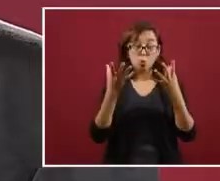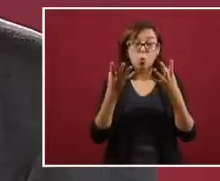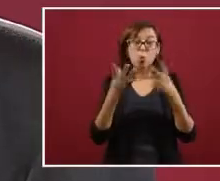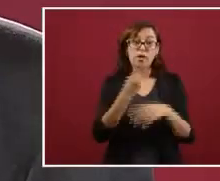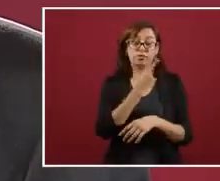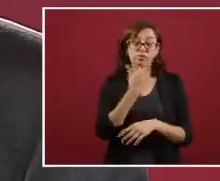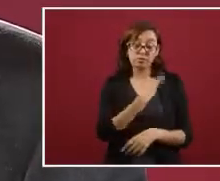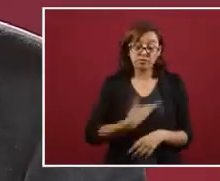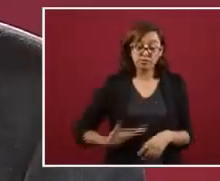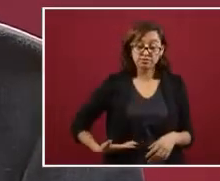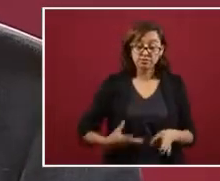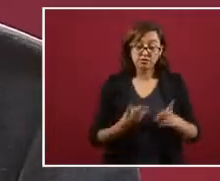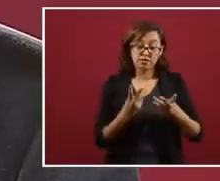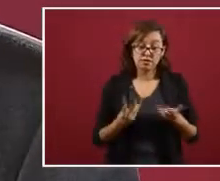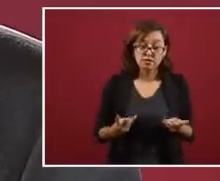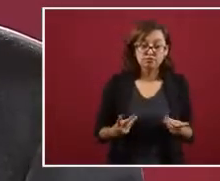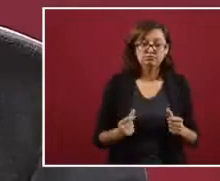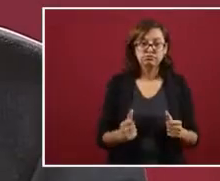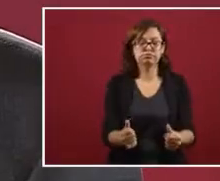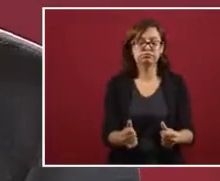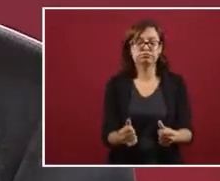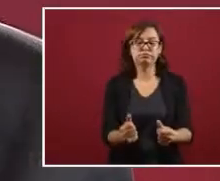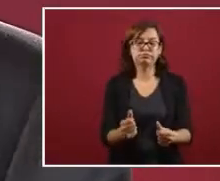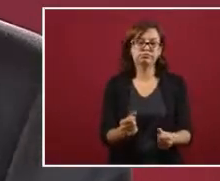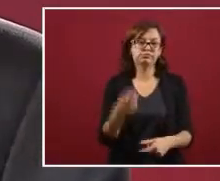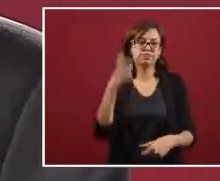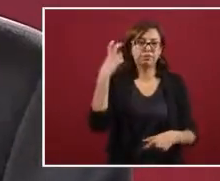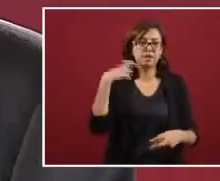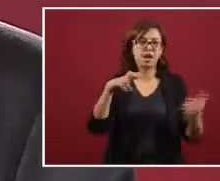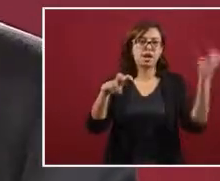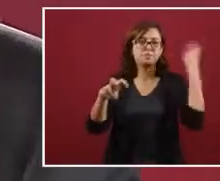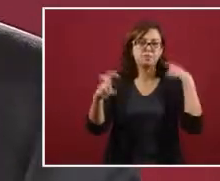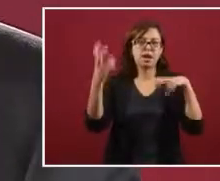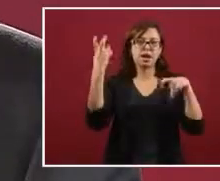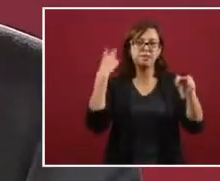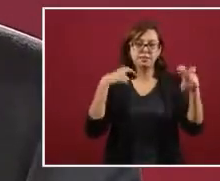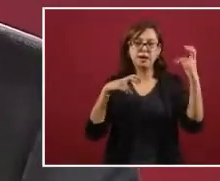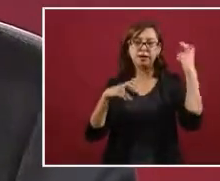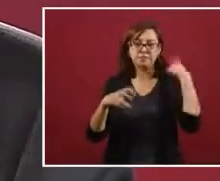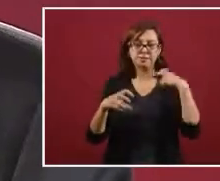gastaba presidencia en viajes,